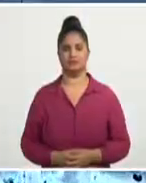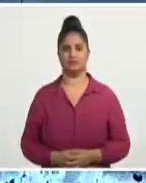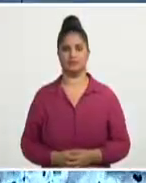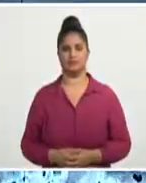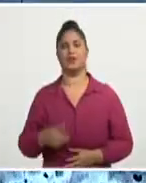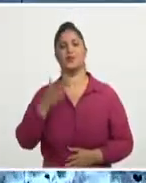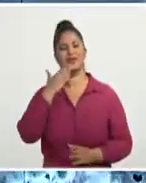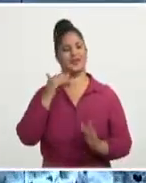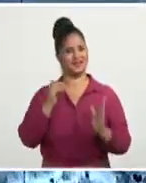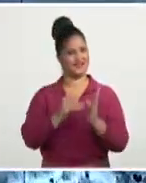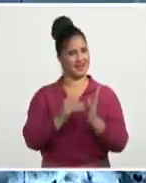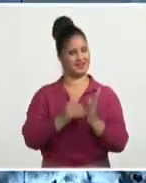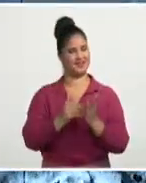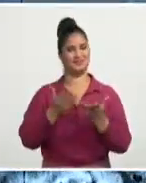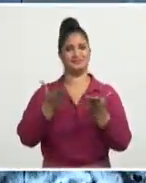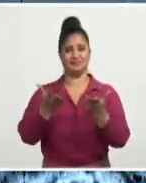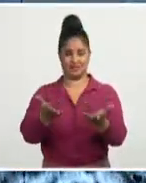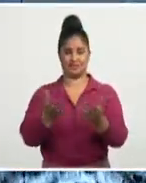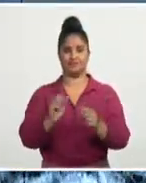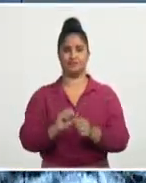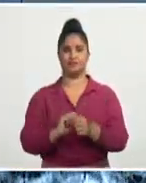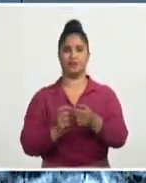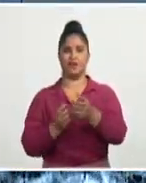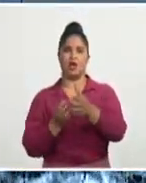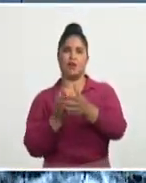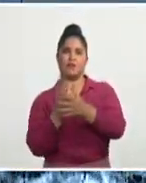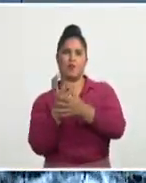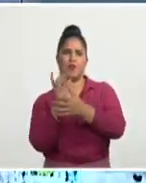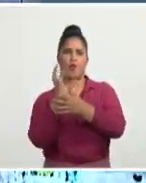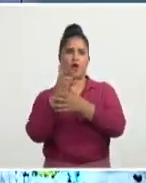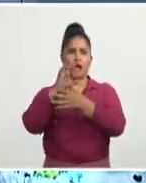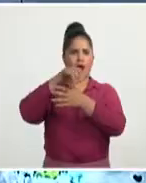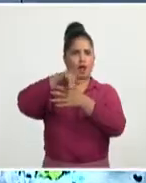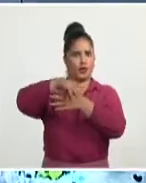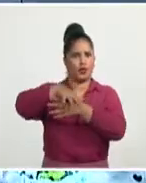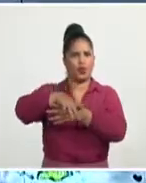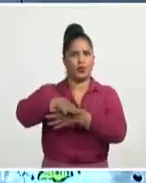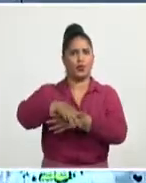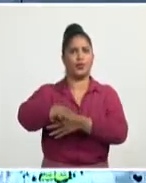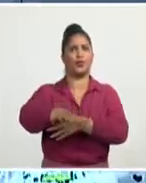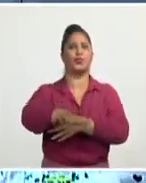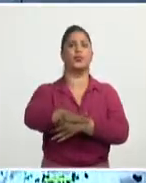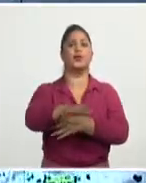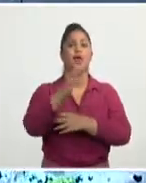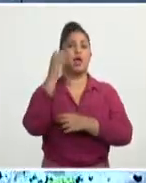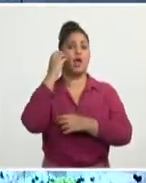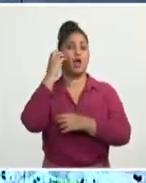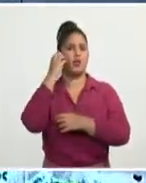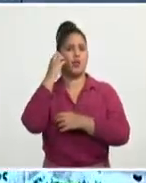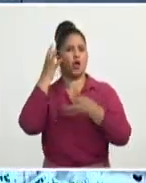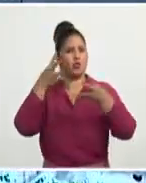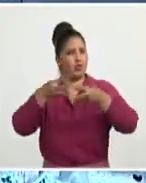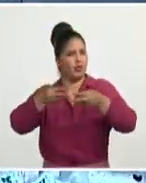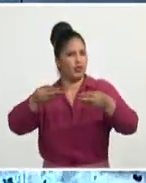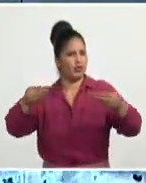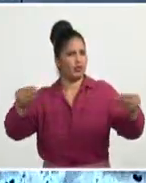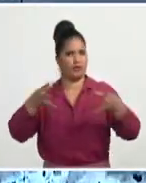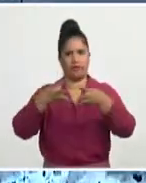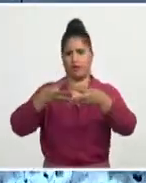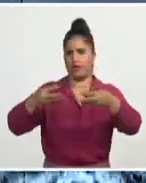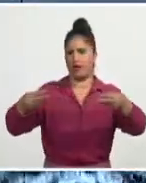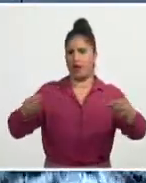Muy buenas tardes. El volcán de San Vicente y las Granadinas, una isla ubicada en el arco de las Antillas Menores, continúa con su